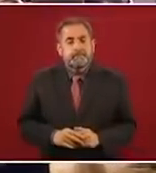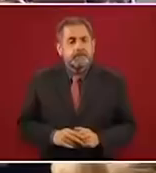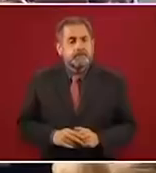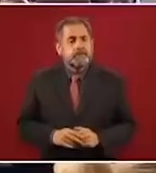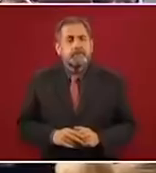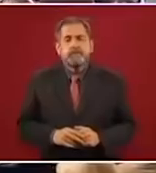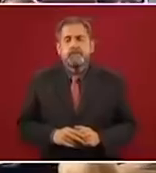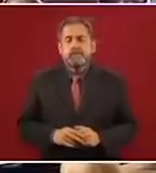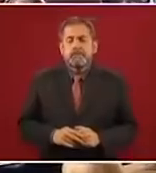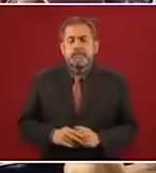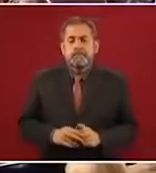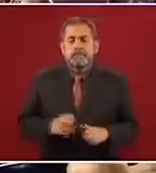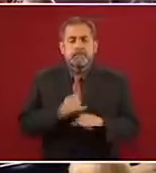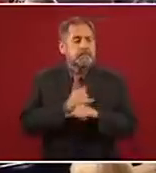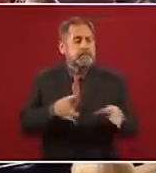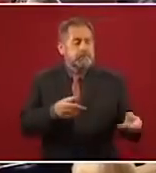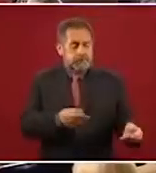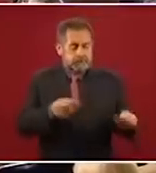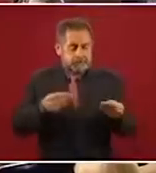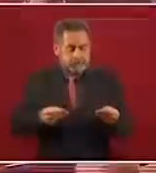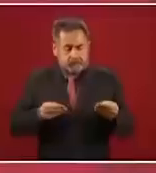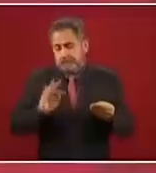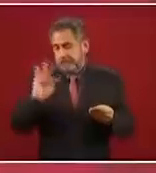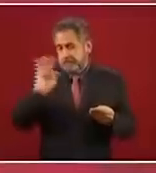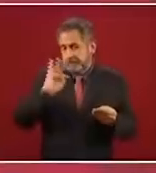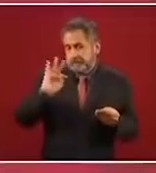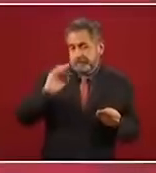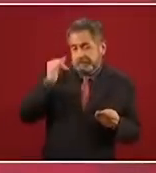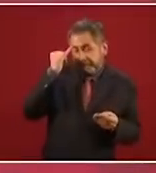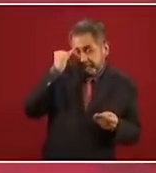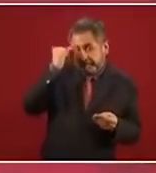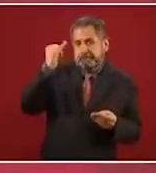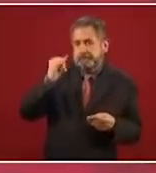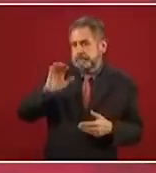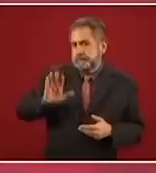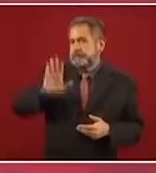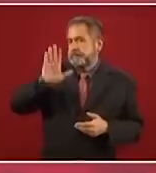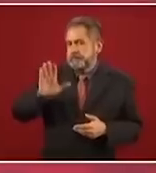informó como una de las hipótesis, sí,